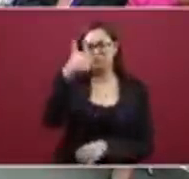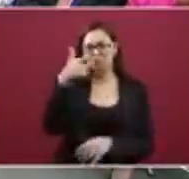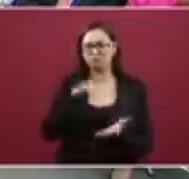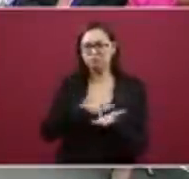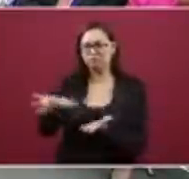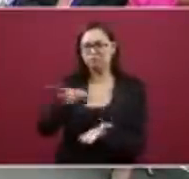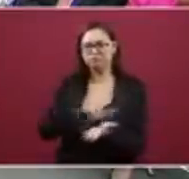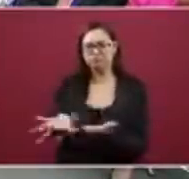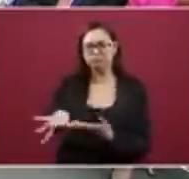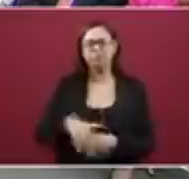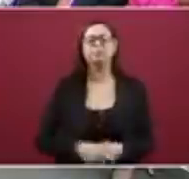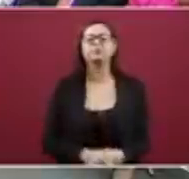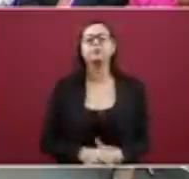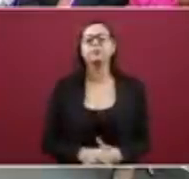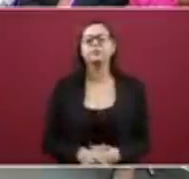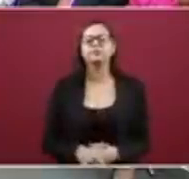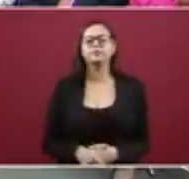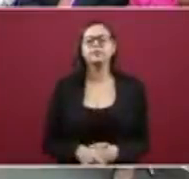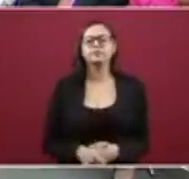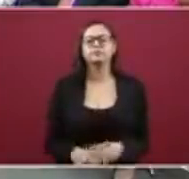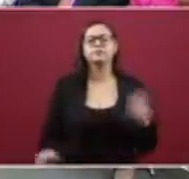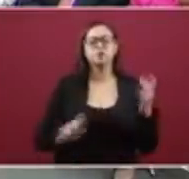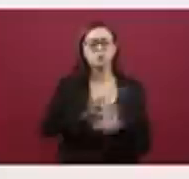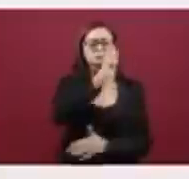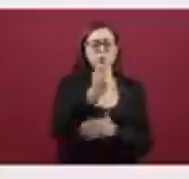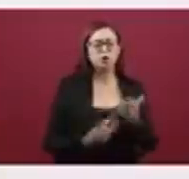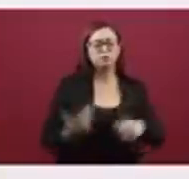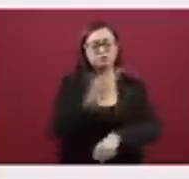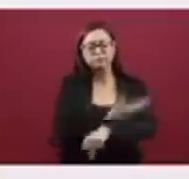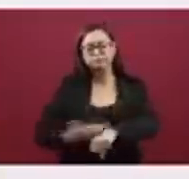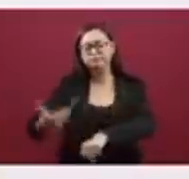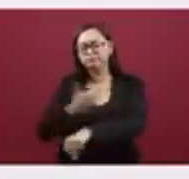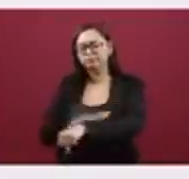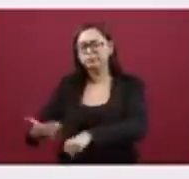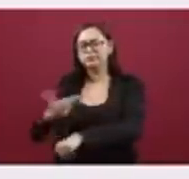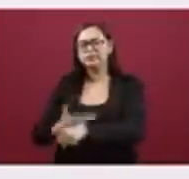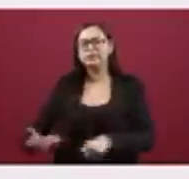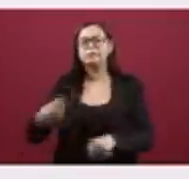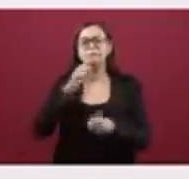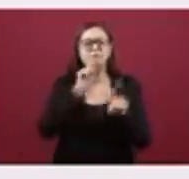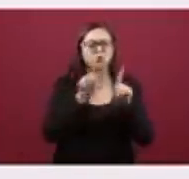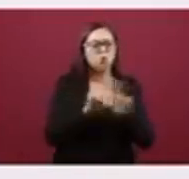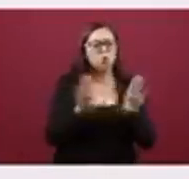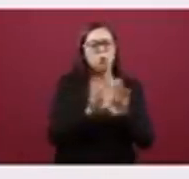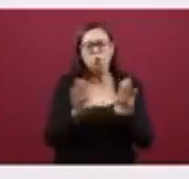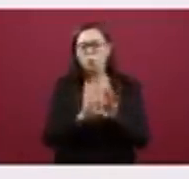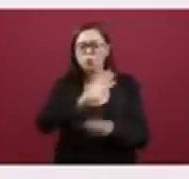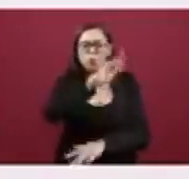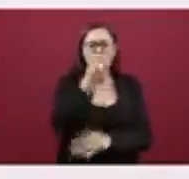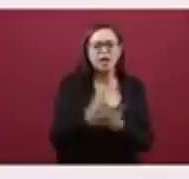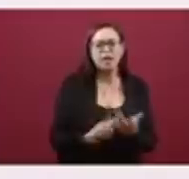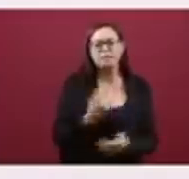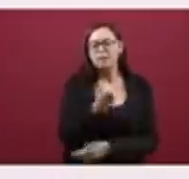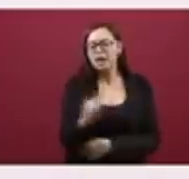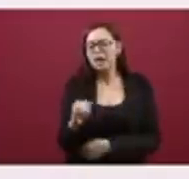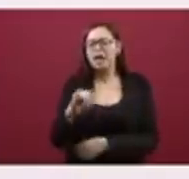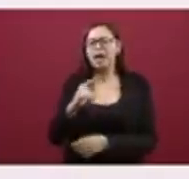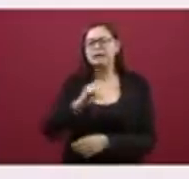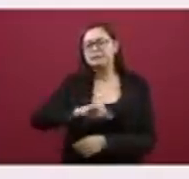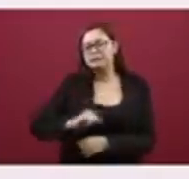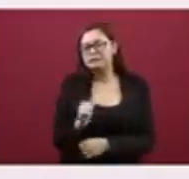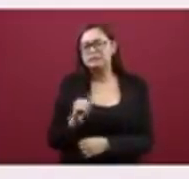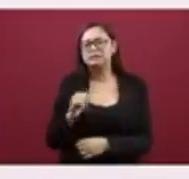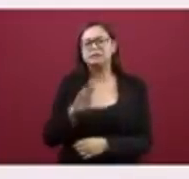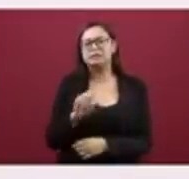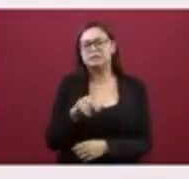se están regularizando los programas de estancias infantiles y cendis